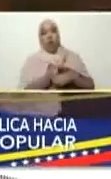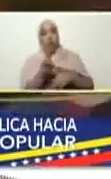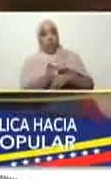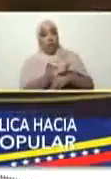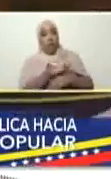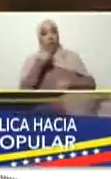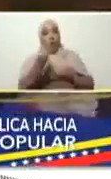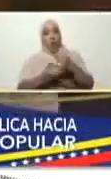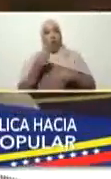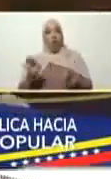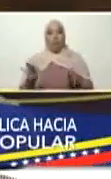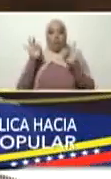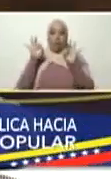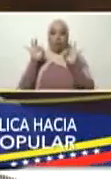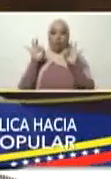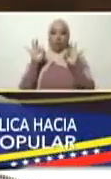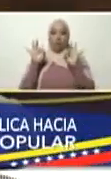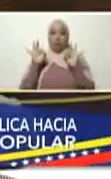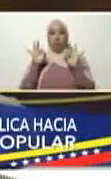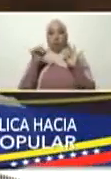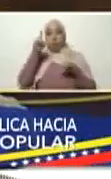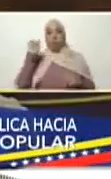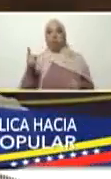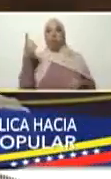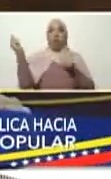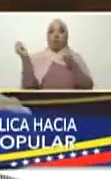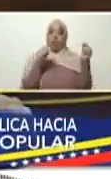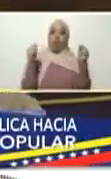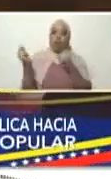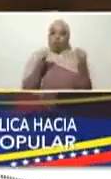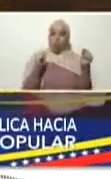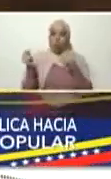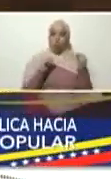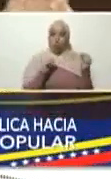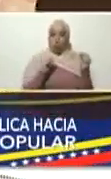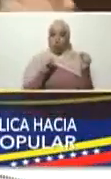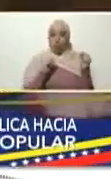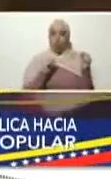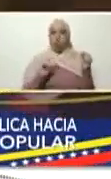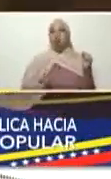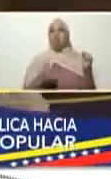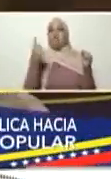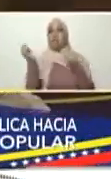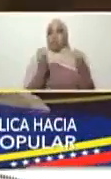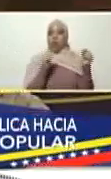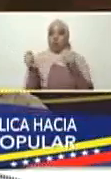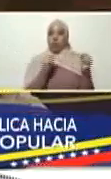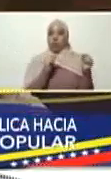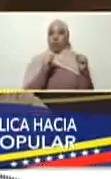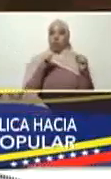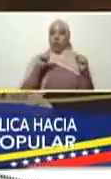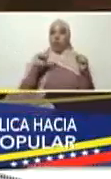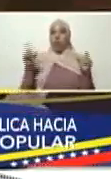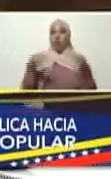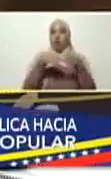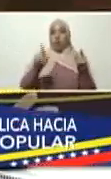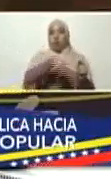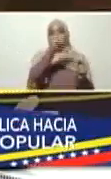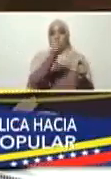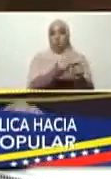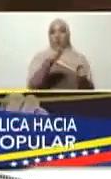comisión especial para la primera discusión. Nuestra comisión especial, apenas nuestro presidente de la Asamblea,